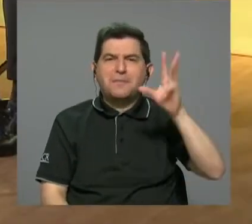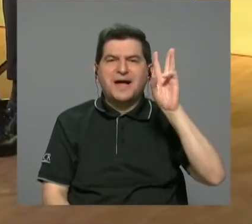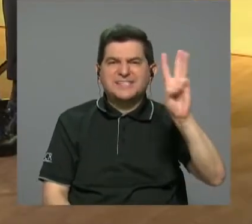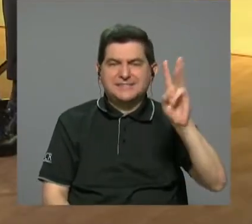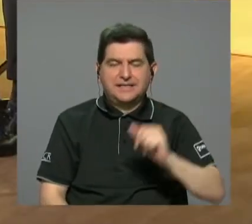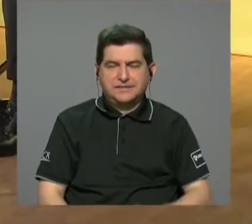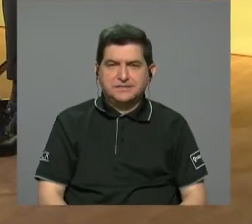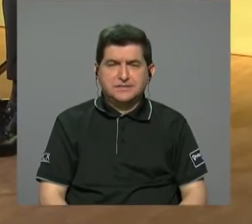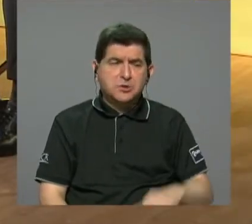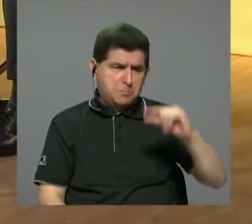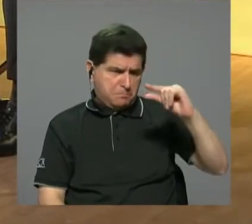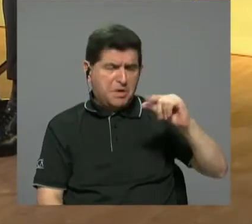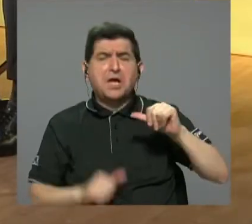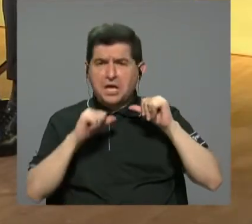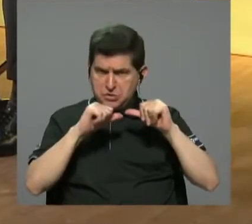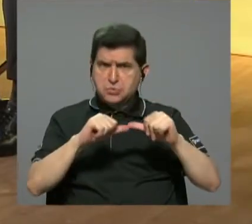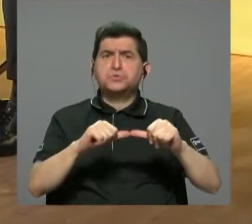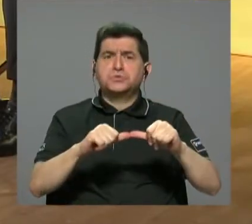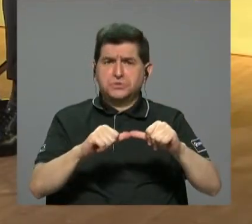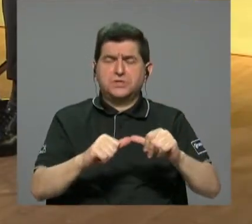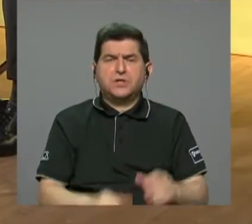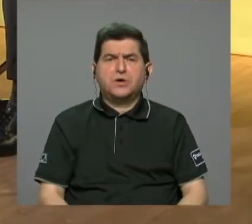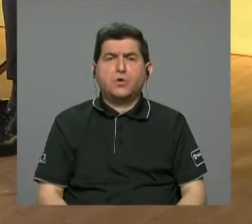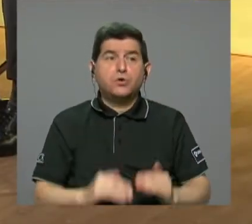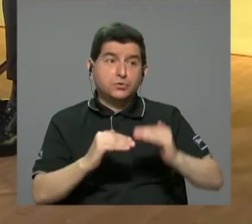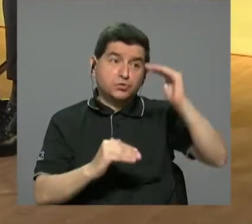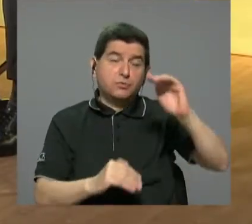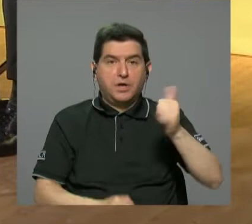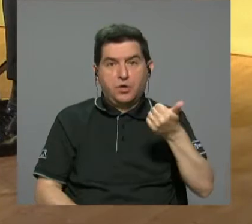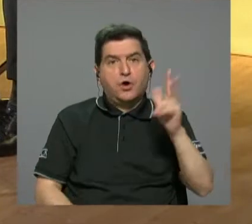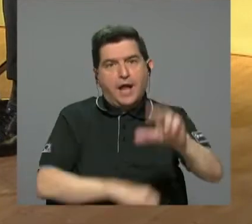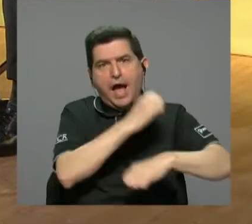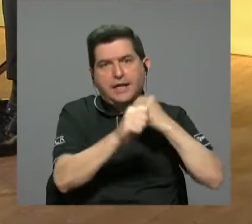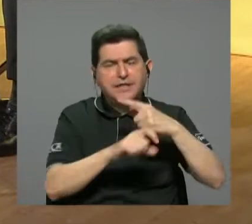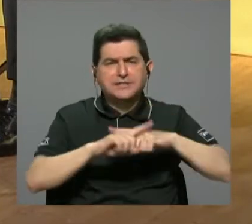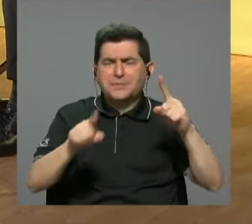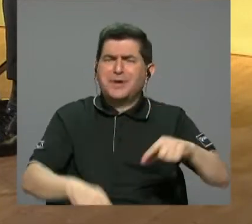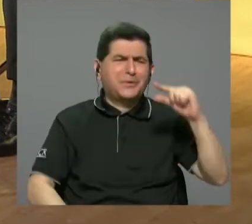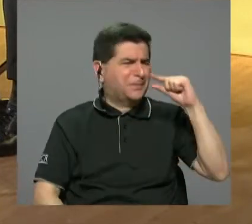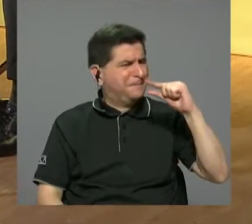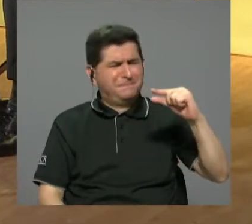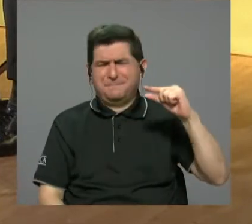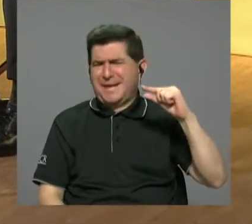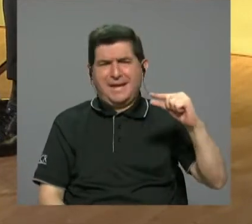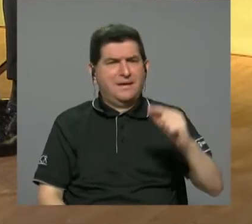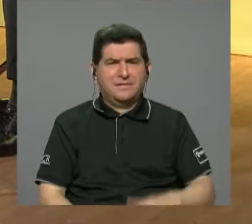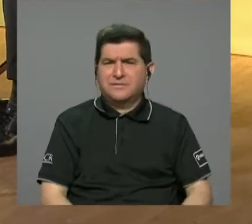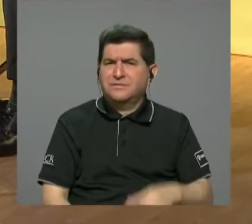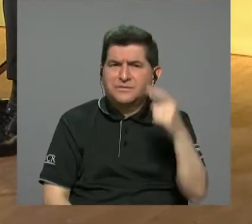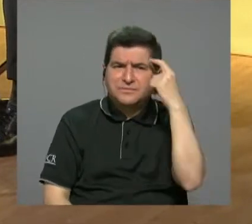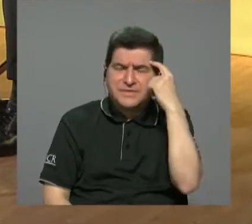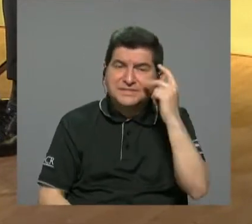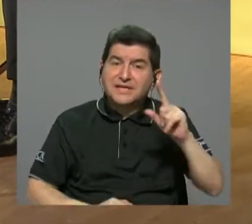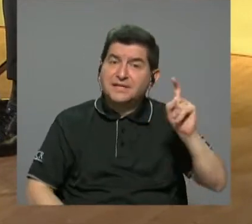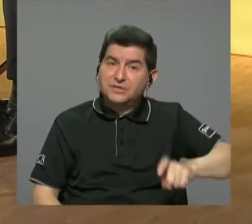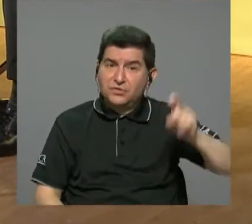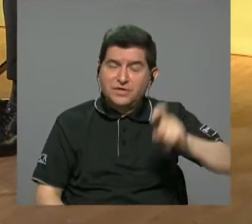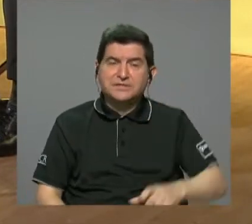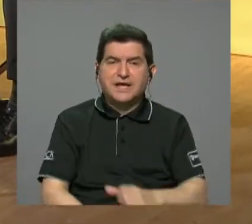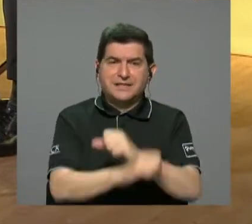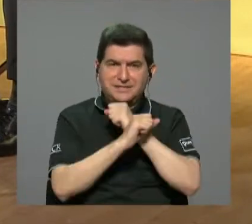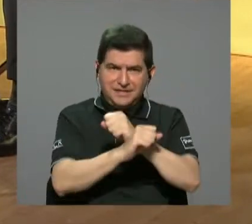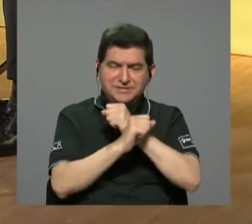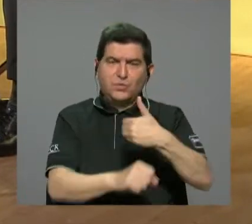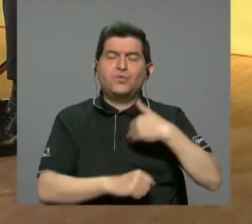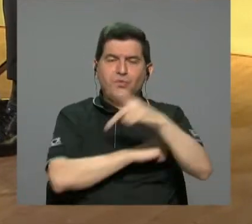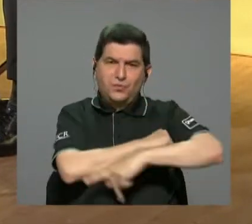2,6. Muy pequeño todavía, mucho más alto que hace 13 años, pero todavía muy pequeño para las necesidades de aseguramiento que